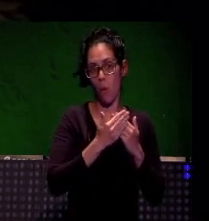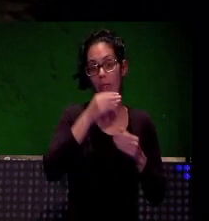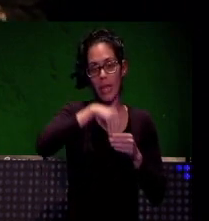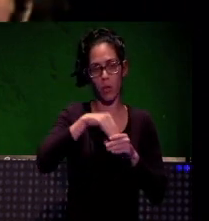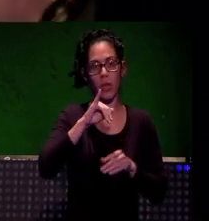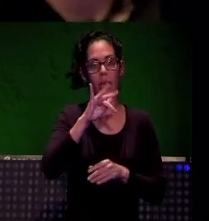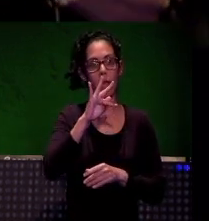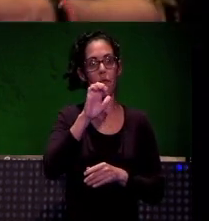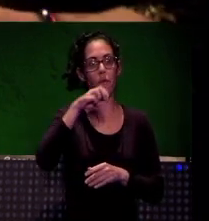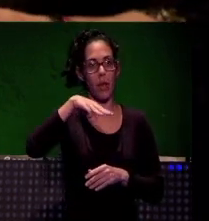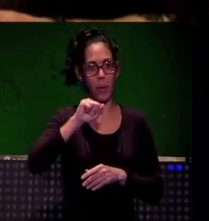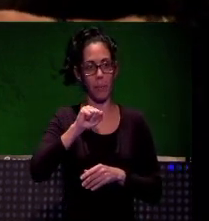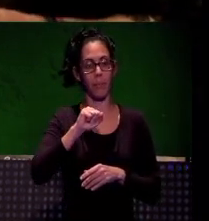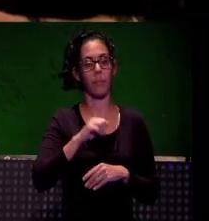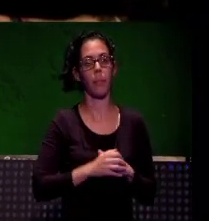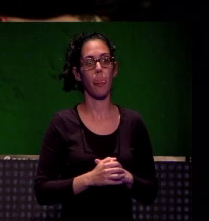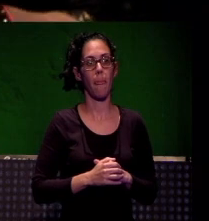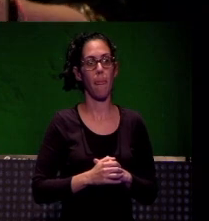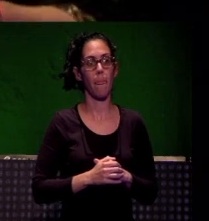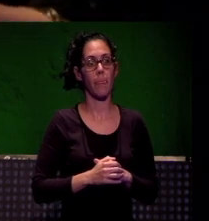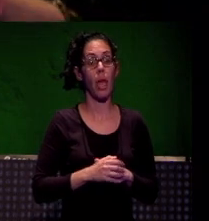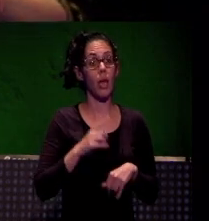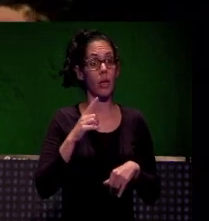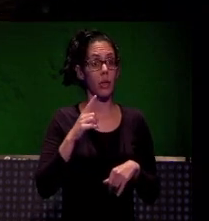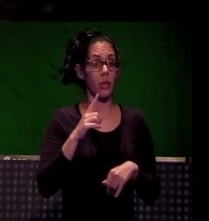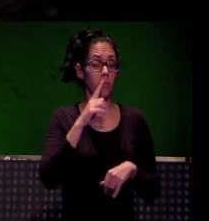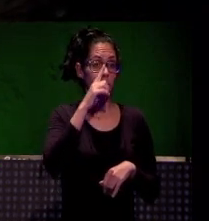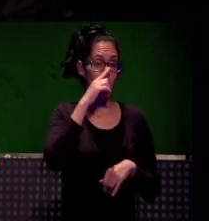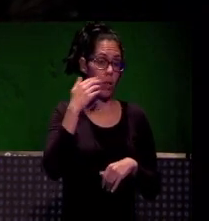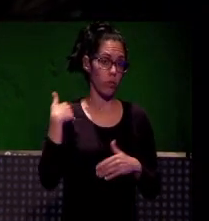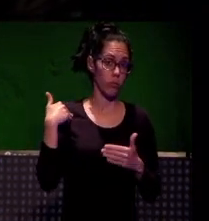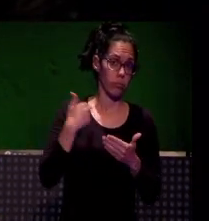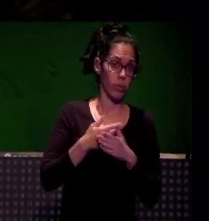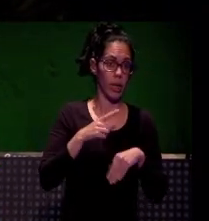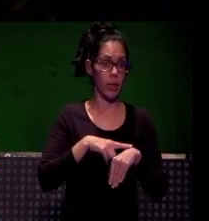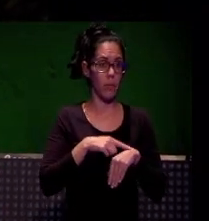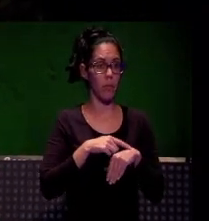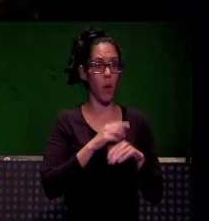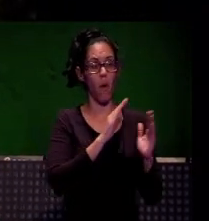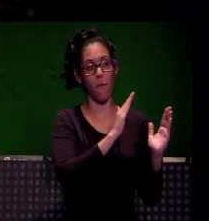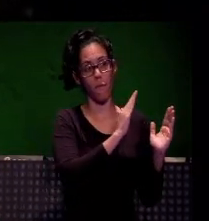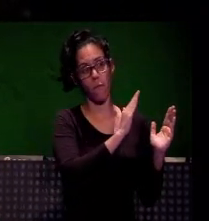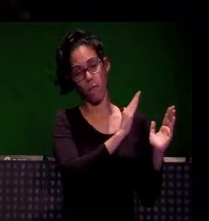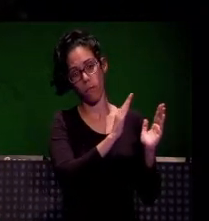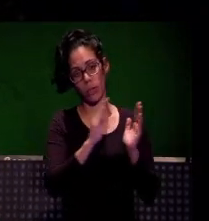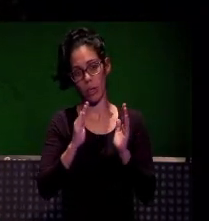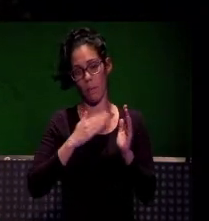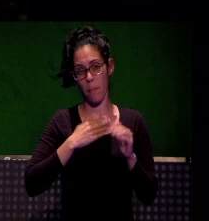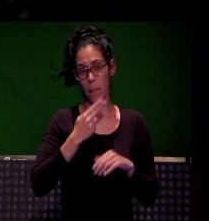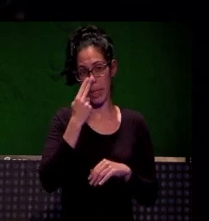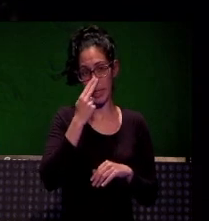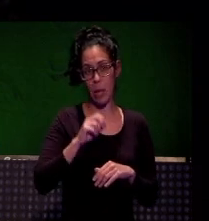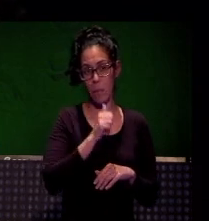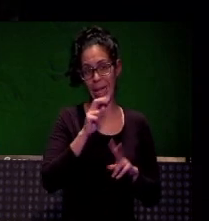durante todo este tiempo bueno pues una de las una de las facetas que más me ha interesado ha sido el